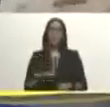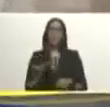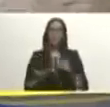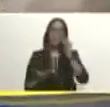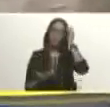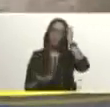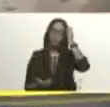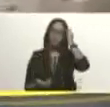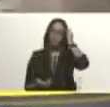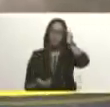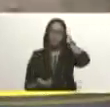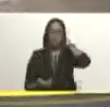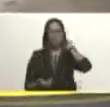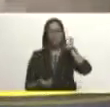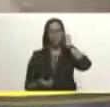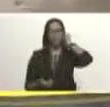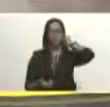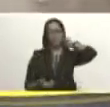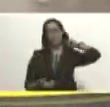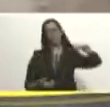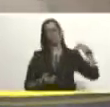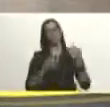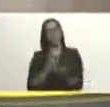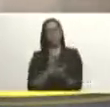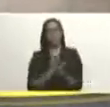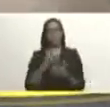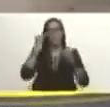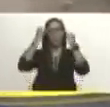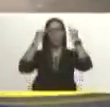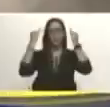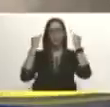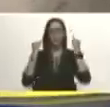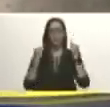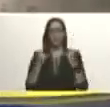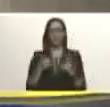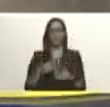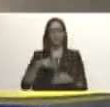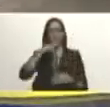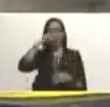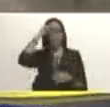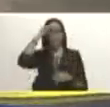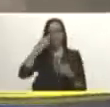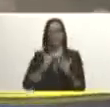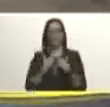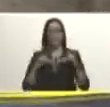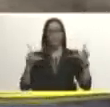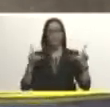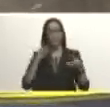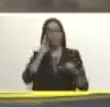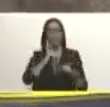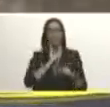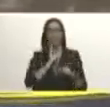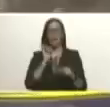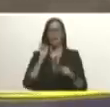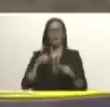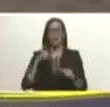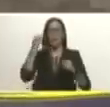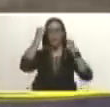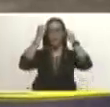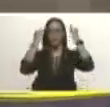siempre bajo los ideales del padre de la patria, del libertador Simón Bolívar, así como también los